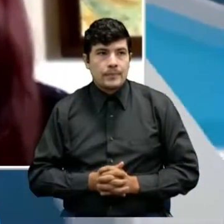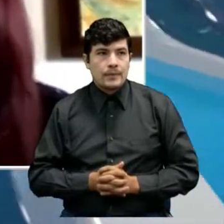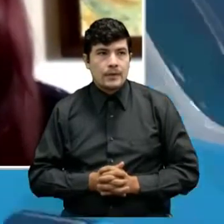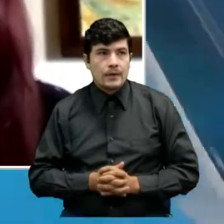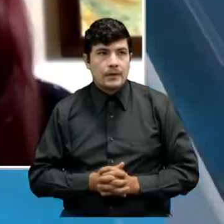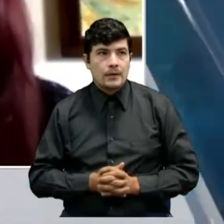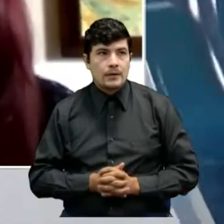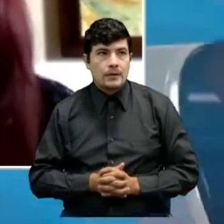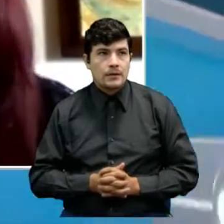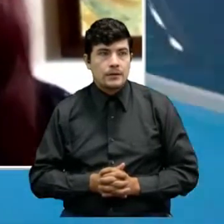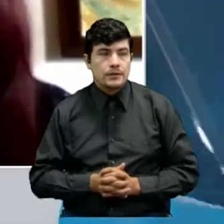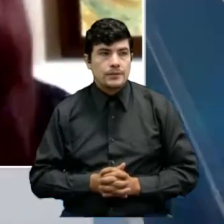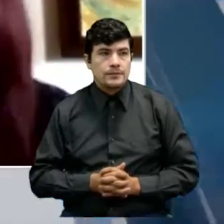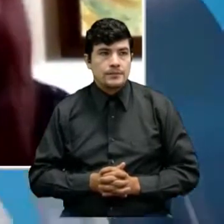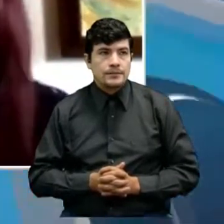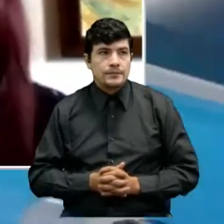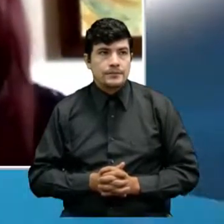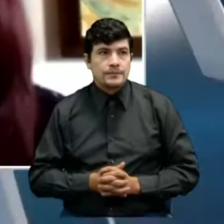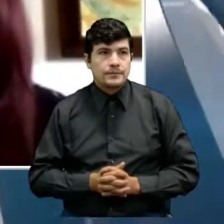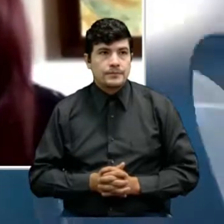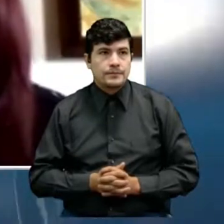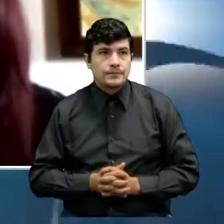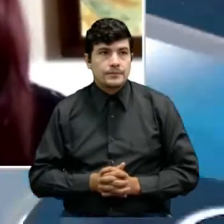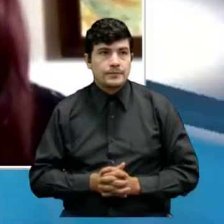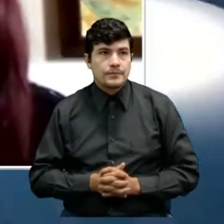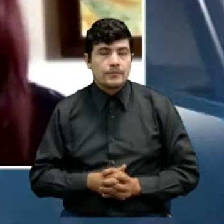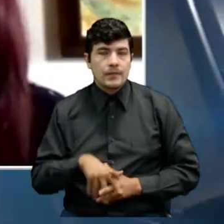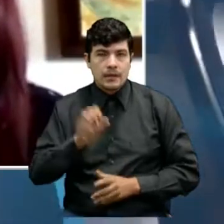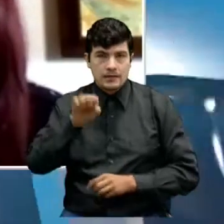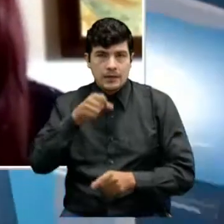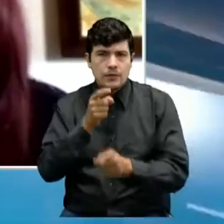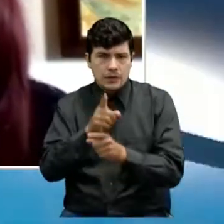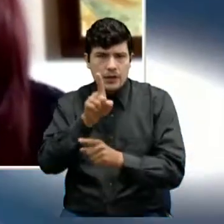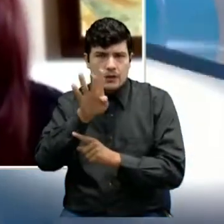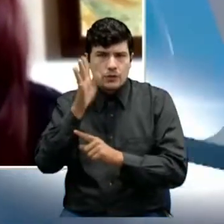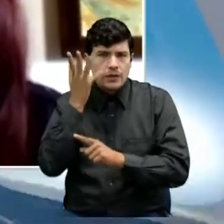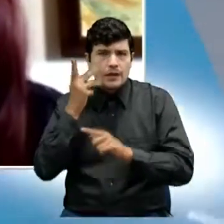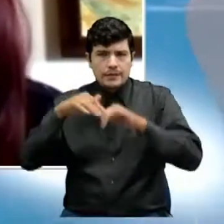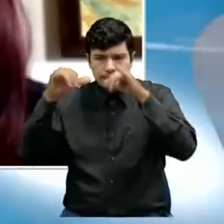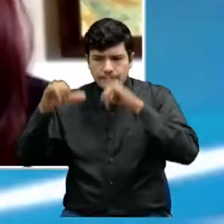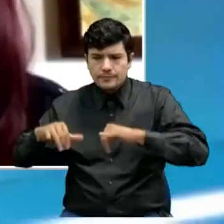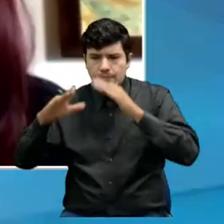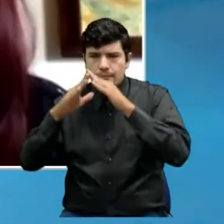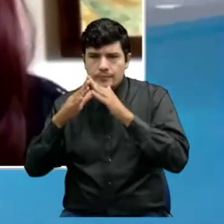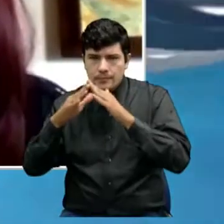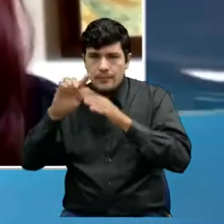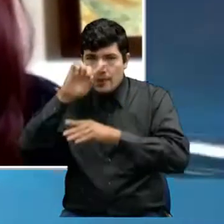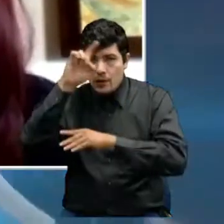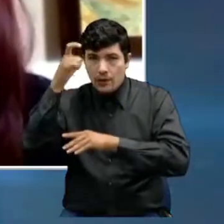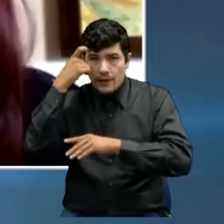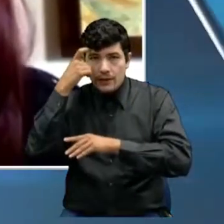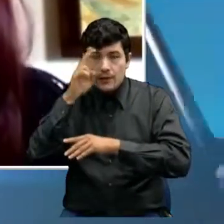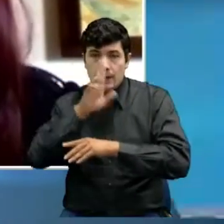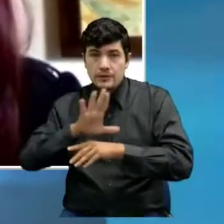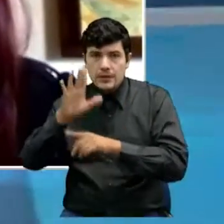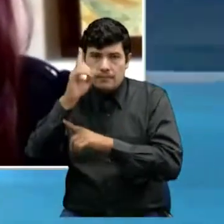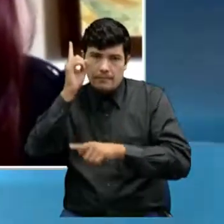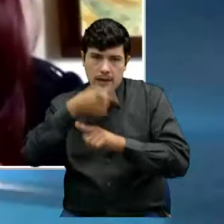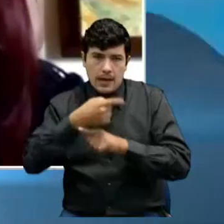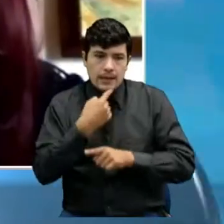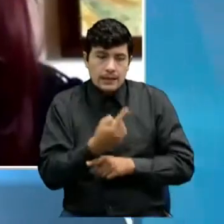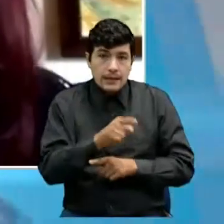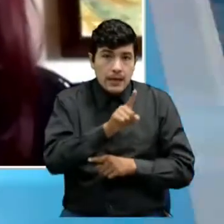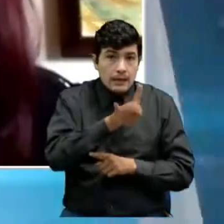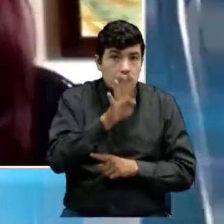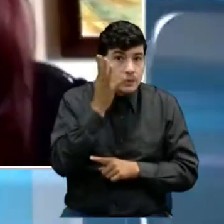cuarentena. Casa. En aislamiento. Están en aislamiento. Entonces, ¿qué dicen? El gobierno nos dice,